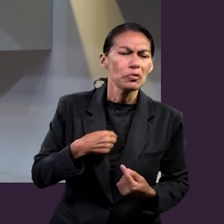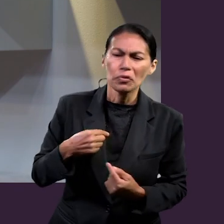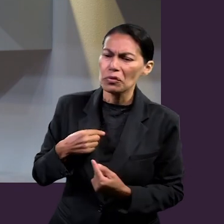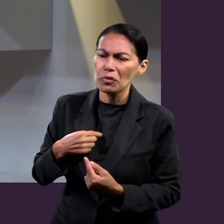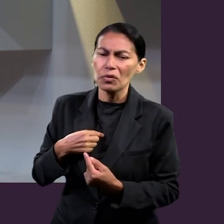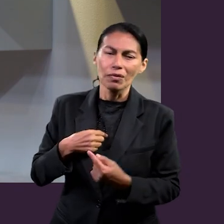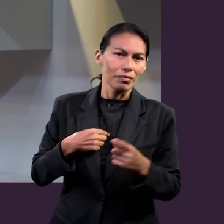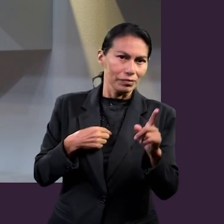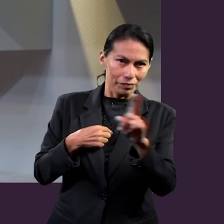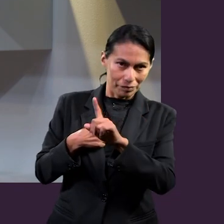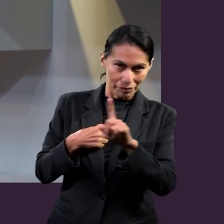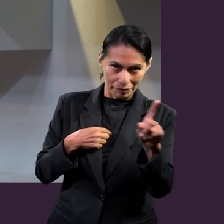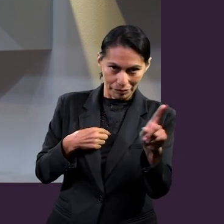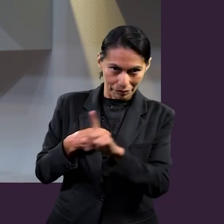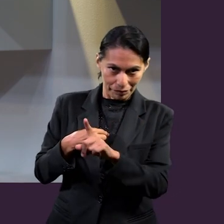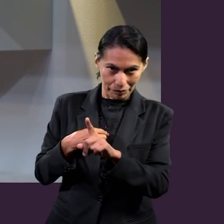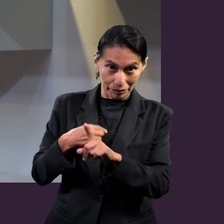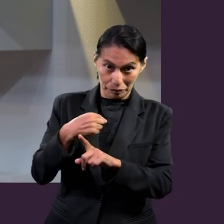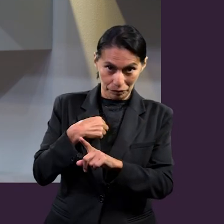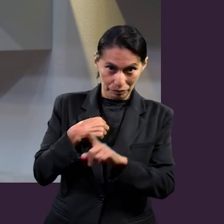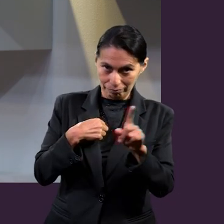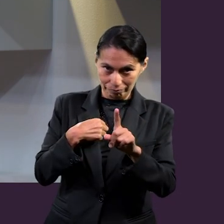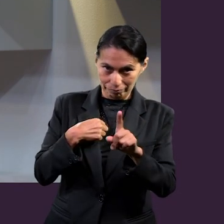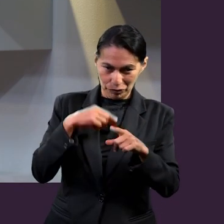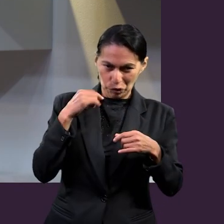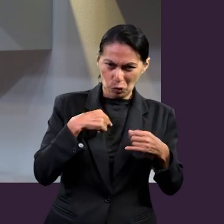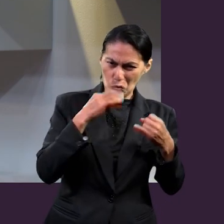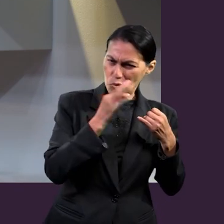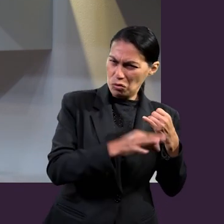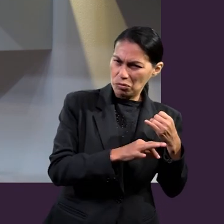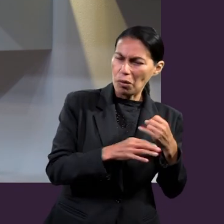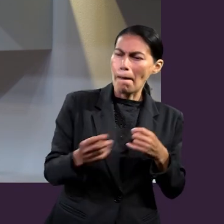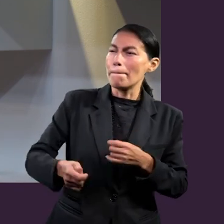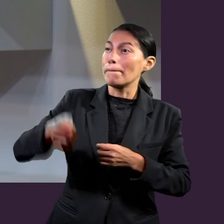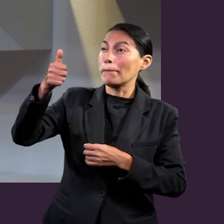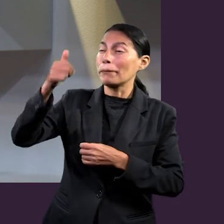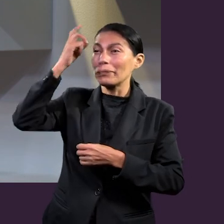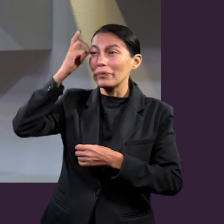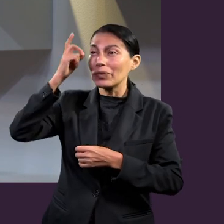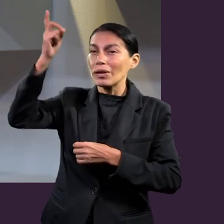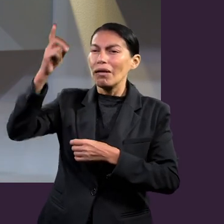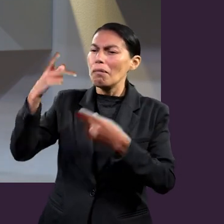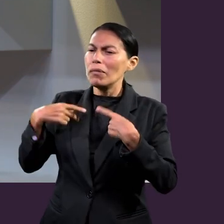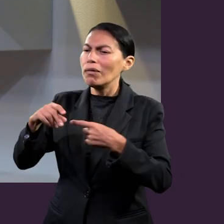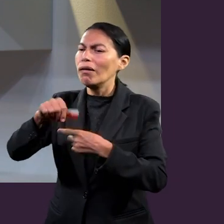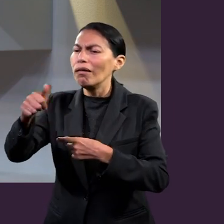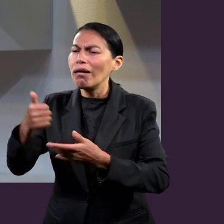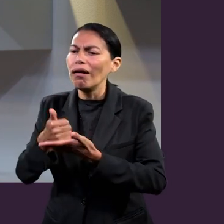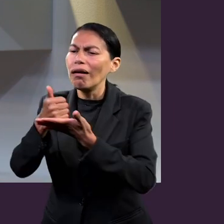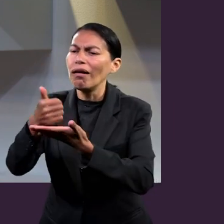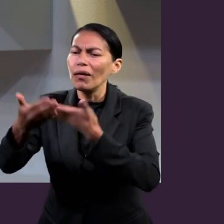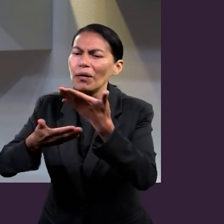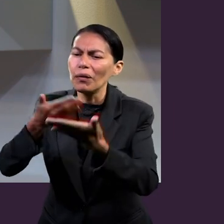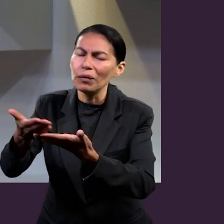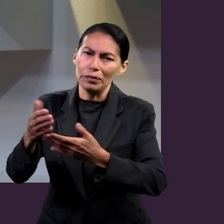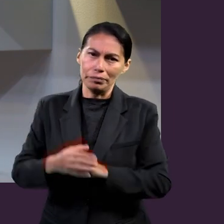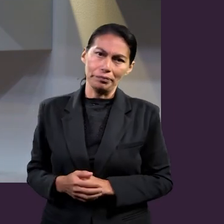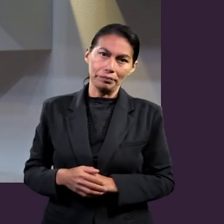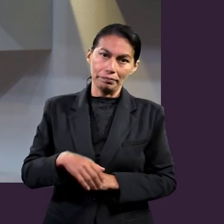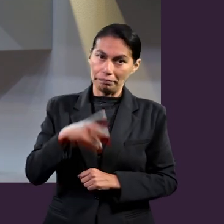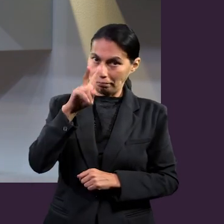algo para beneficiar a los demás. Tú debes hablar la verdad, porque la verdad nos hace unidos. Cuando uno empieza a hablar mentiras,